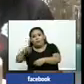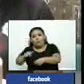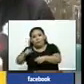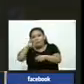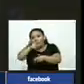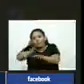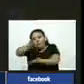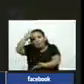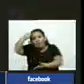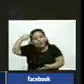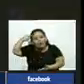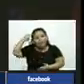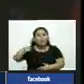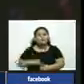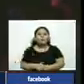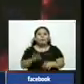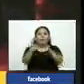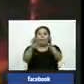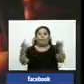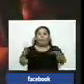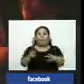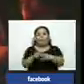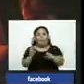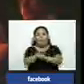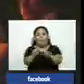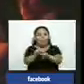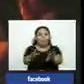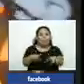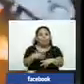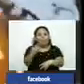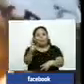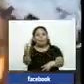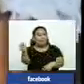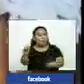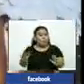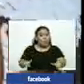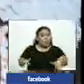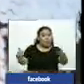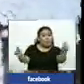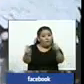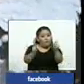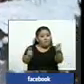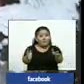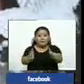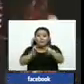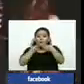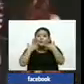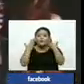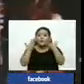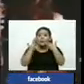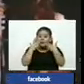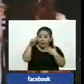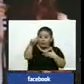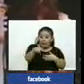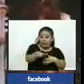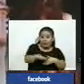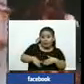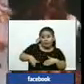Cadejo. ¡Opa, opa, cuente, cuente! No hay fiesta más alegre que la